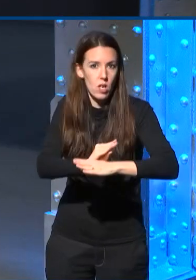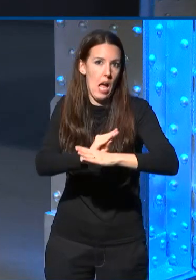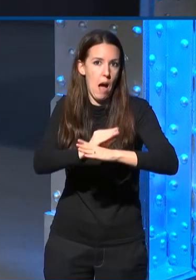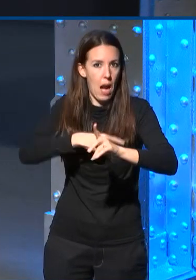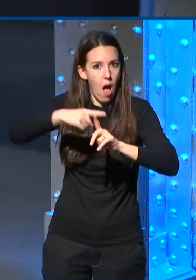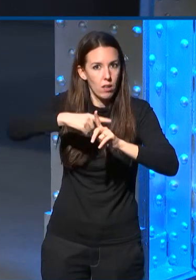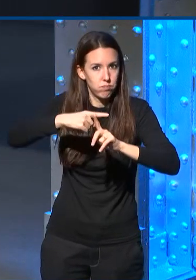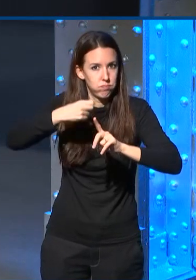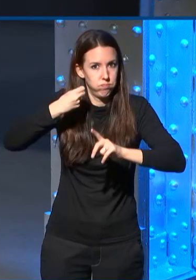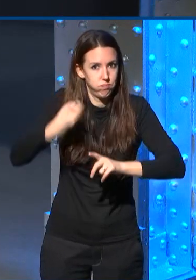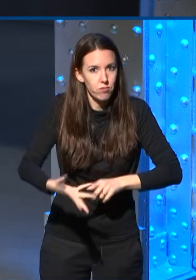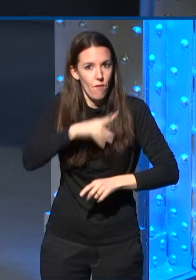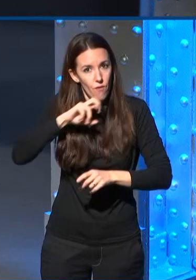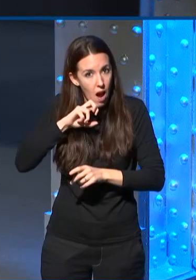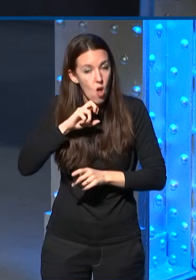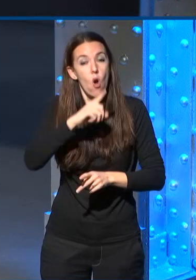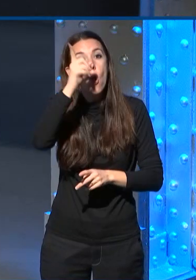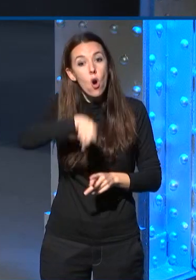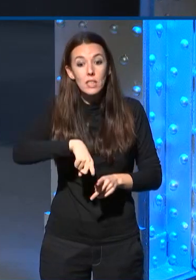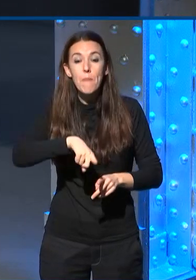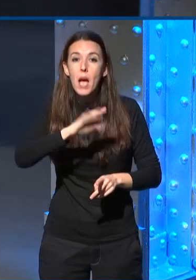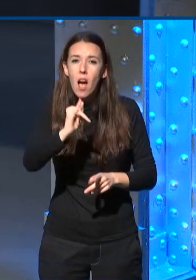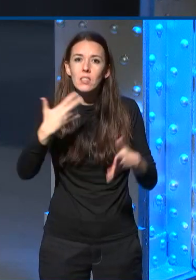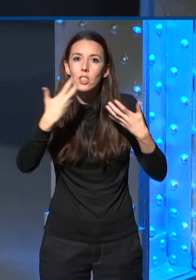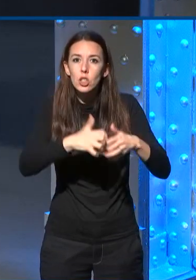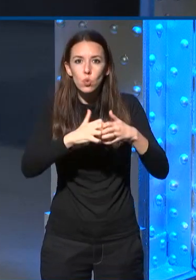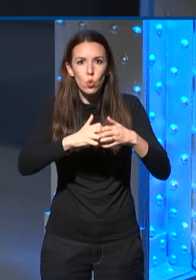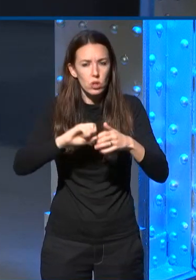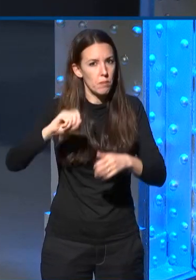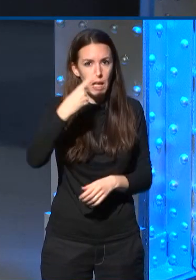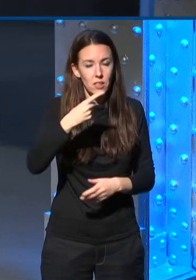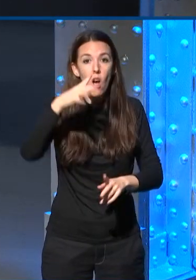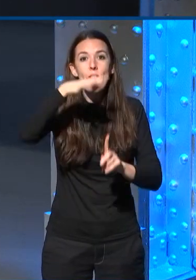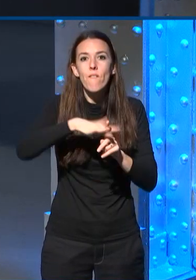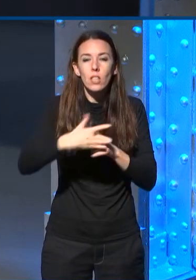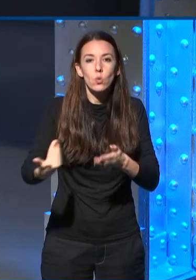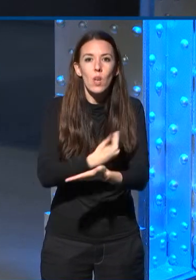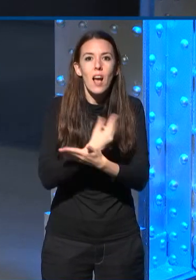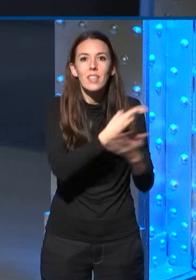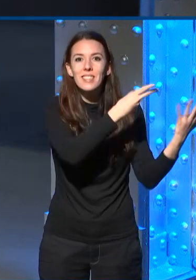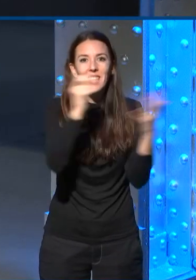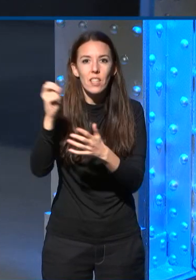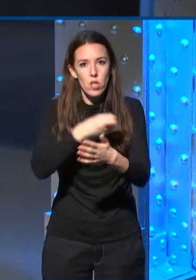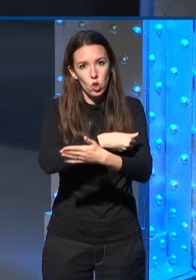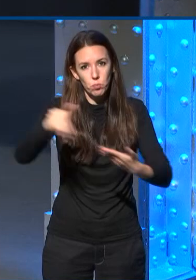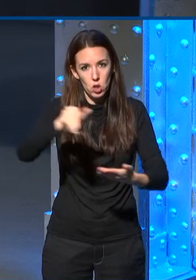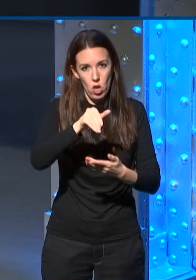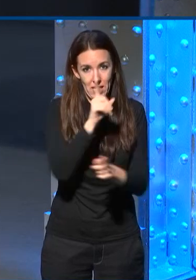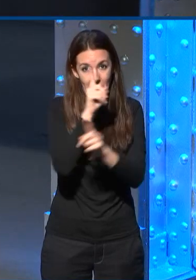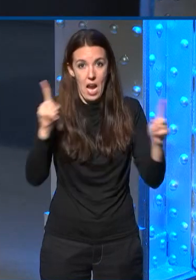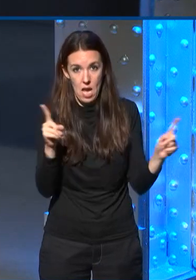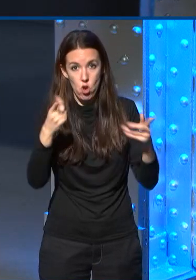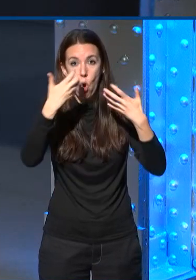cosas. Aparte tenemos una industria de primera fila que factura más de 700 millones al año, industria